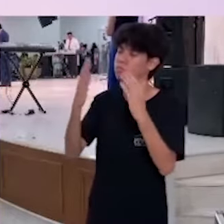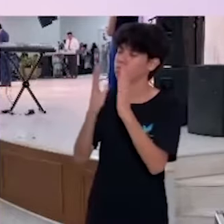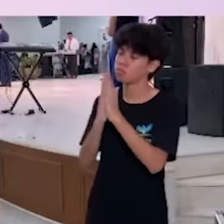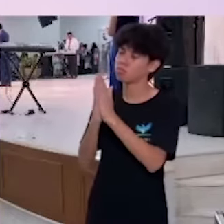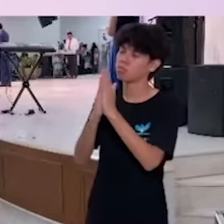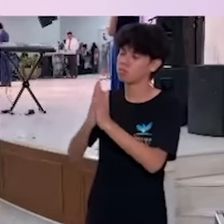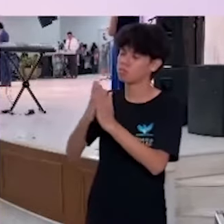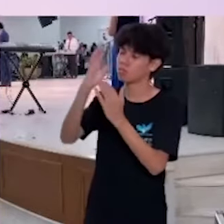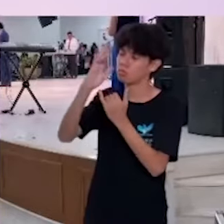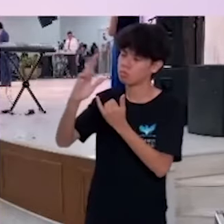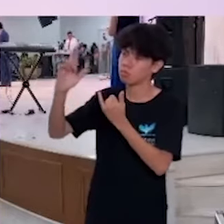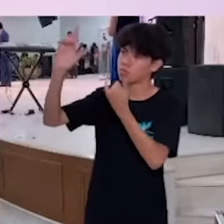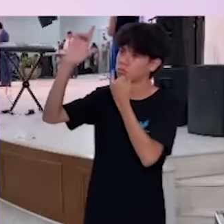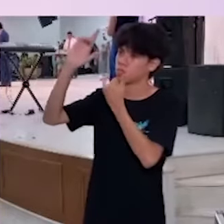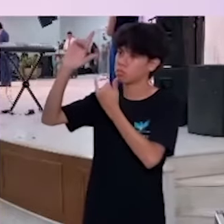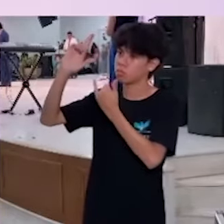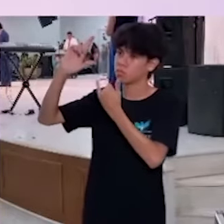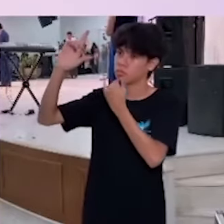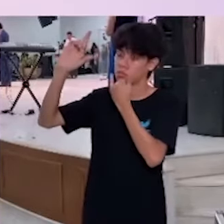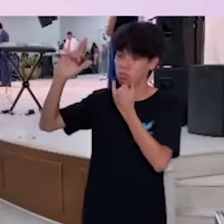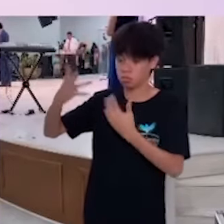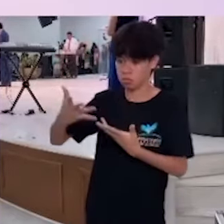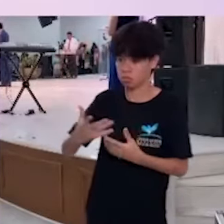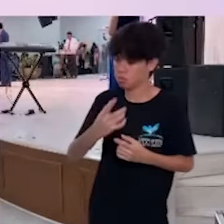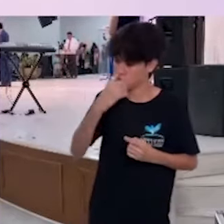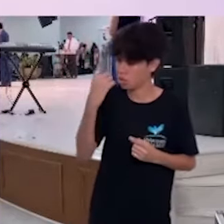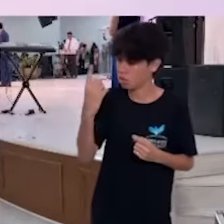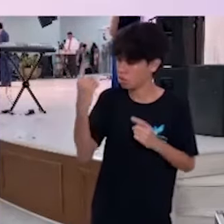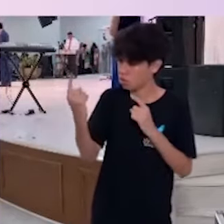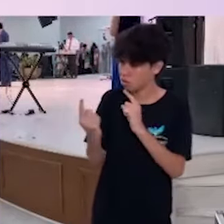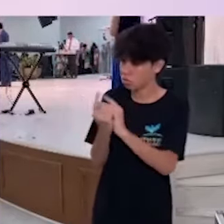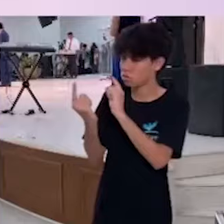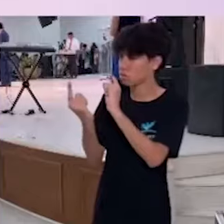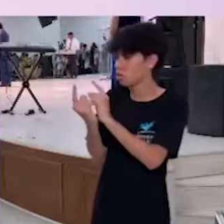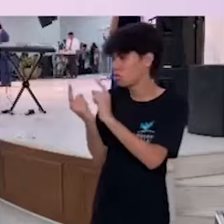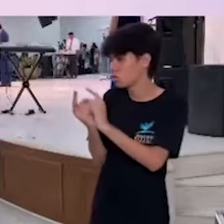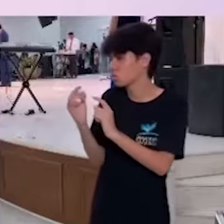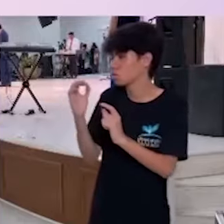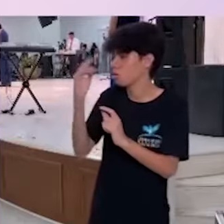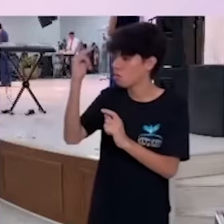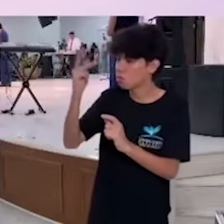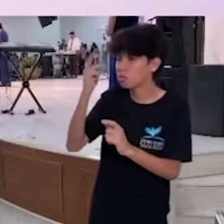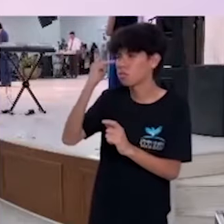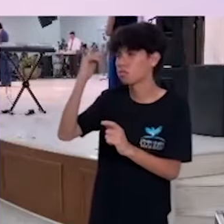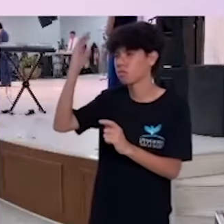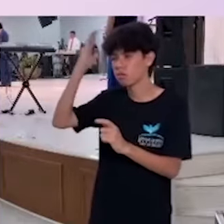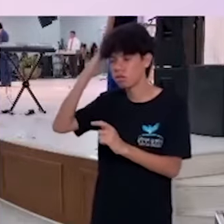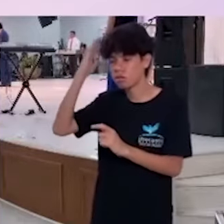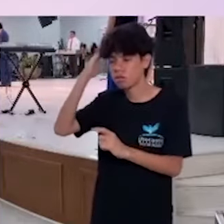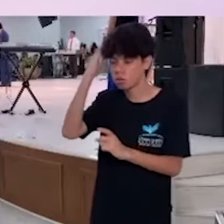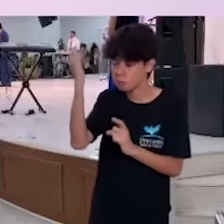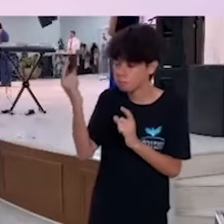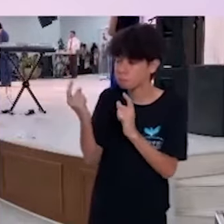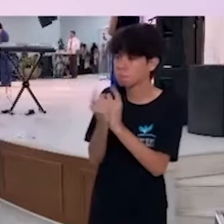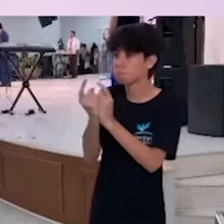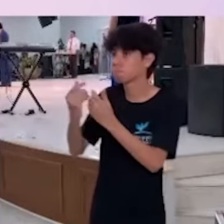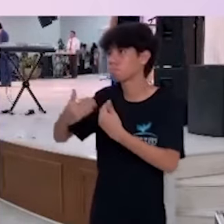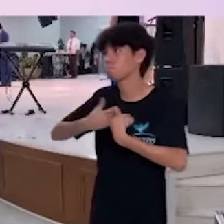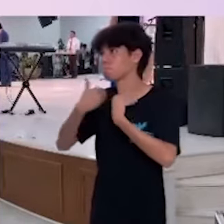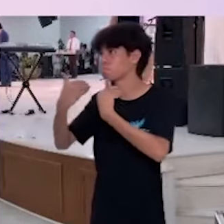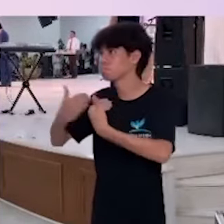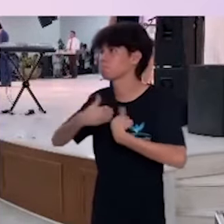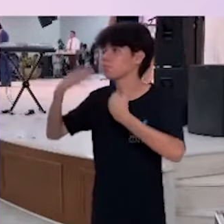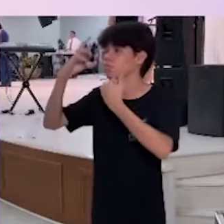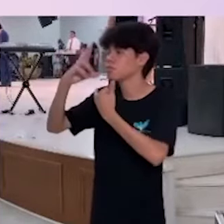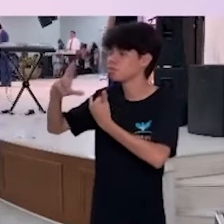venir con sus autoridades, como nos enseñaste el día de hoy, de ponerse bajo cobertura y decir: